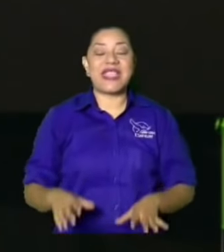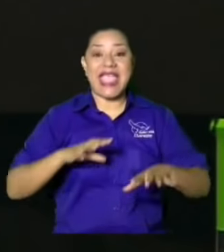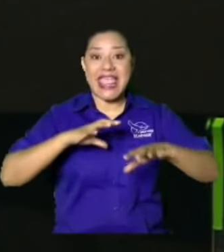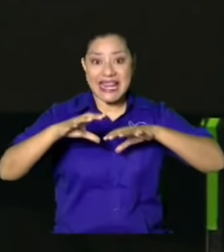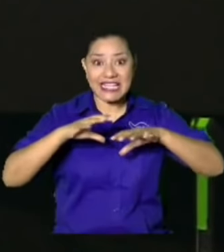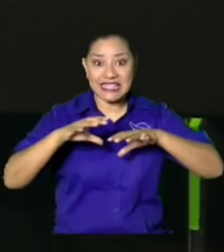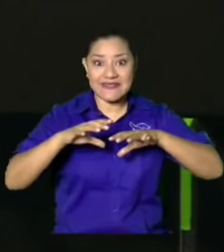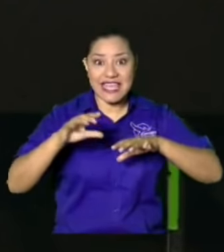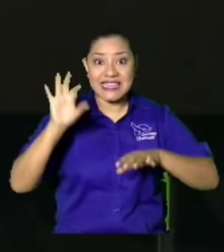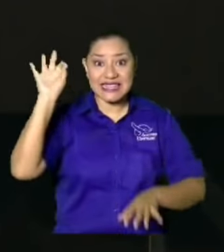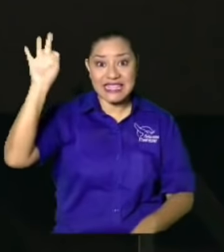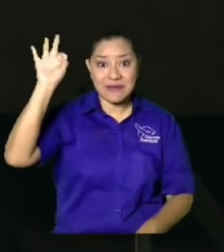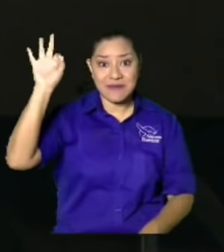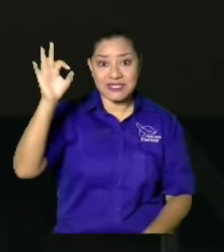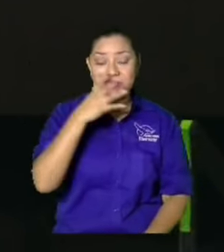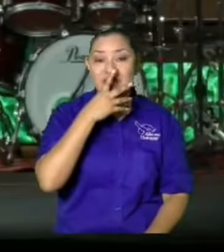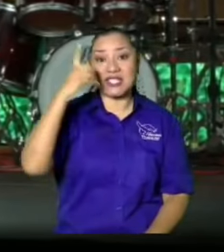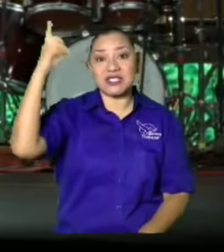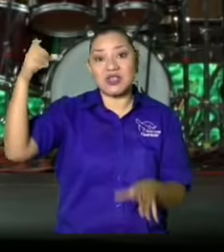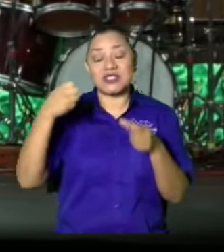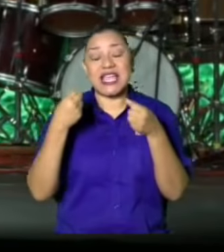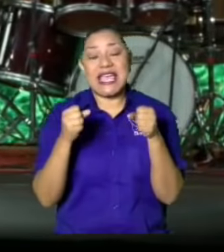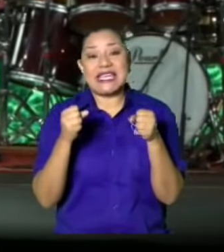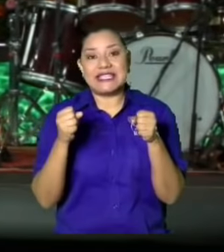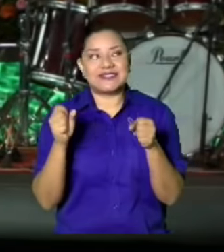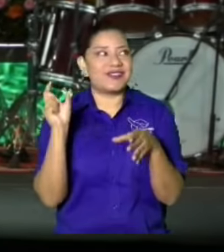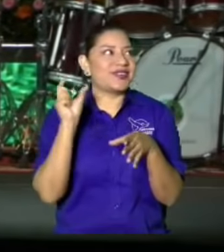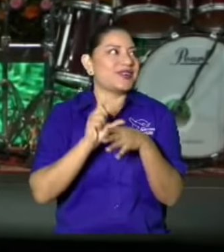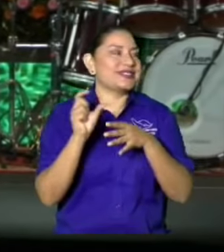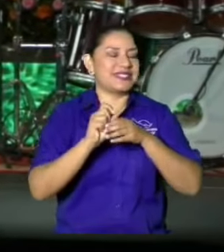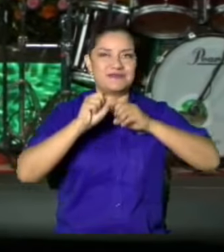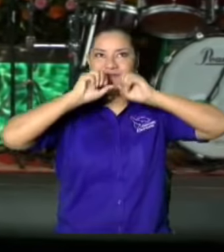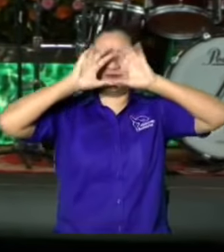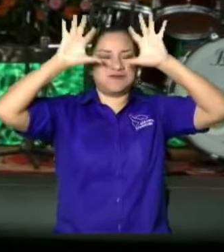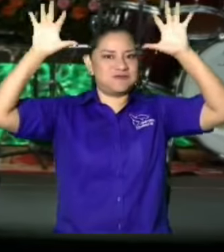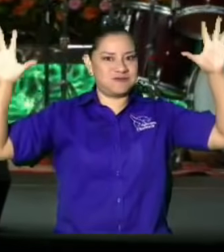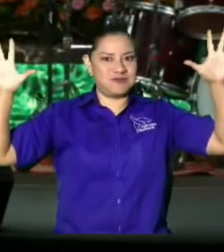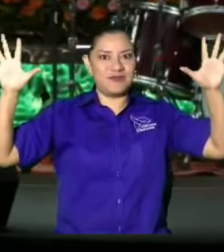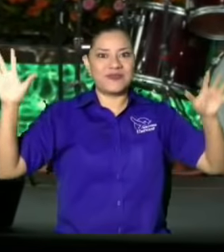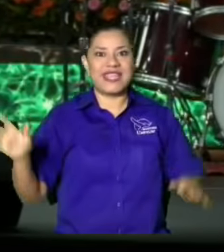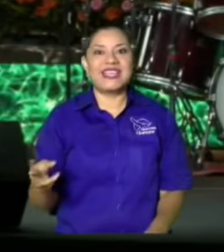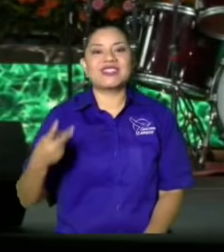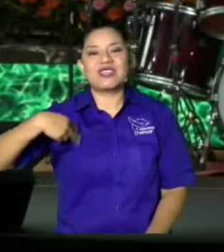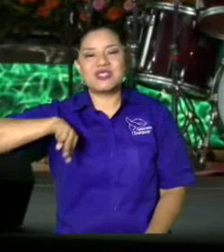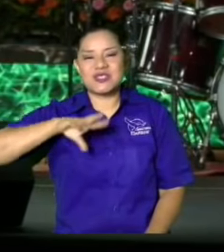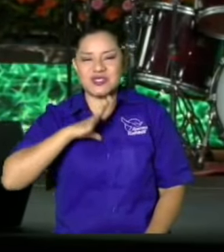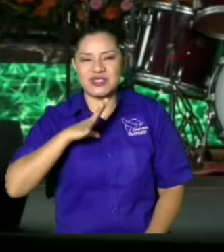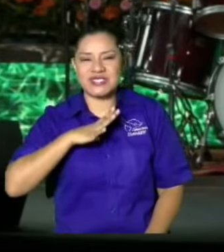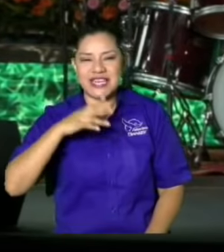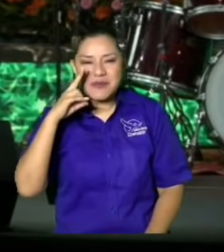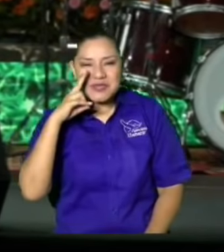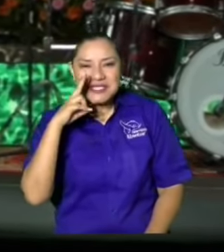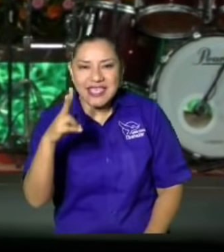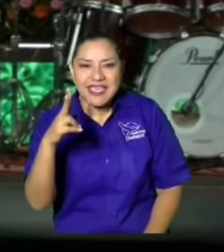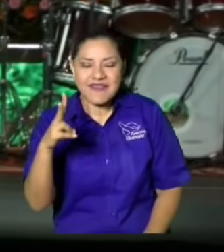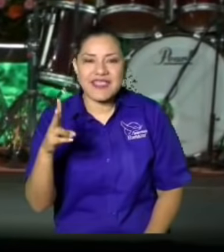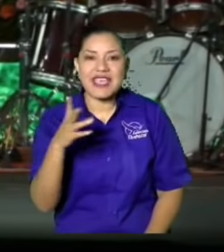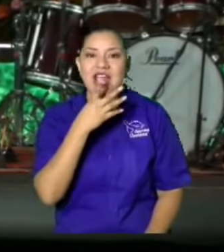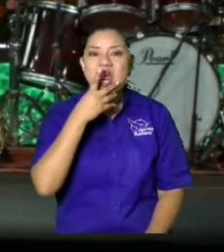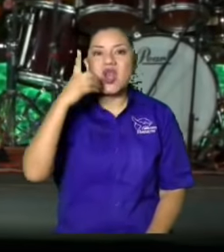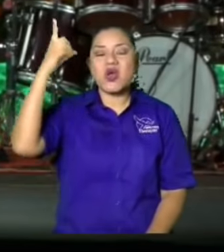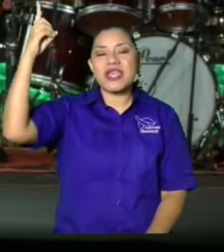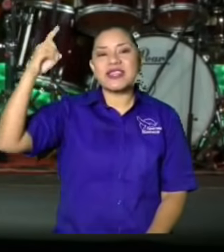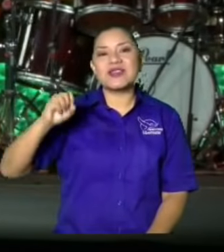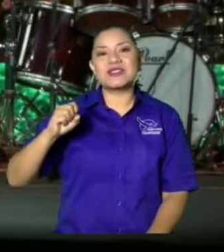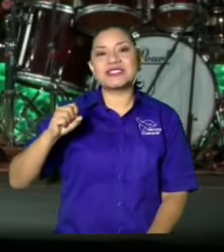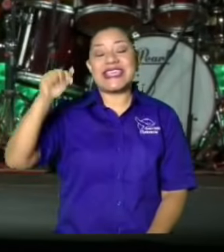cosas extraordinarias el Señor. Ahora le toca a usted, hermano, ver, hermano, cosas extraordinarias. Y esta mañana y